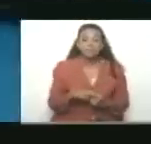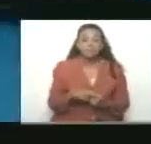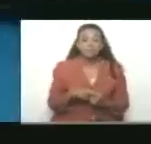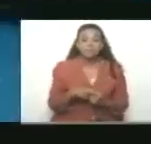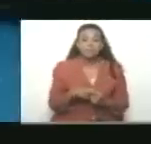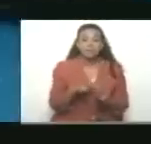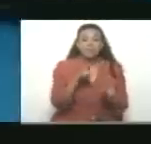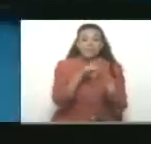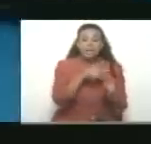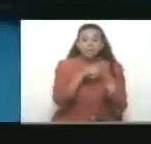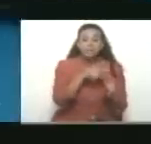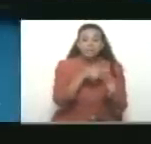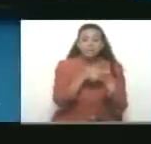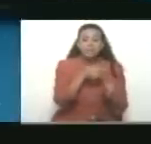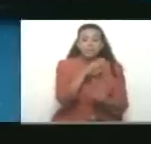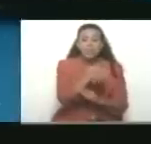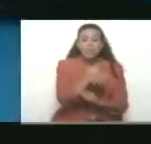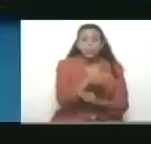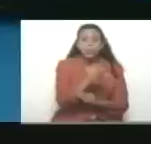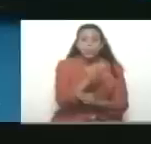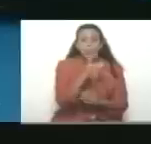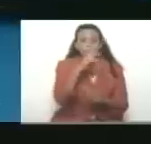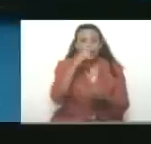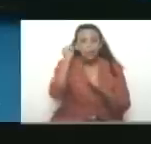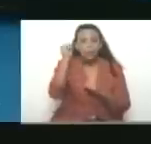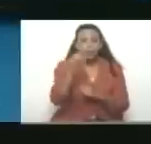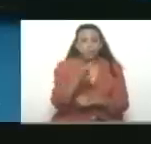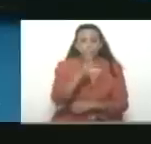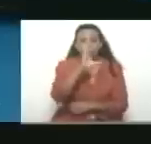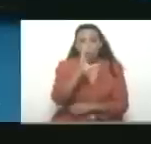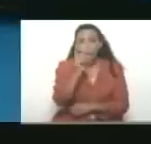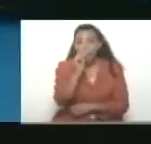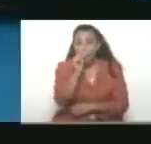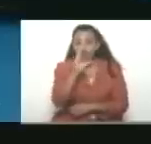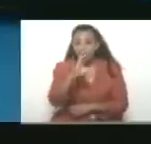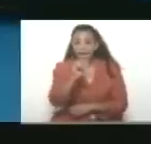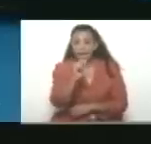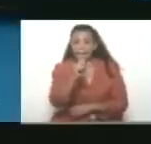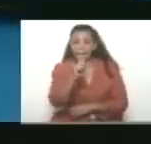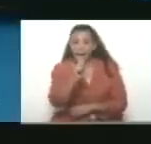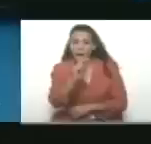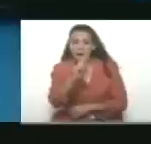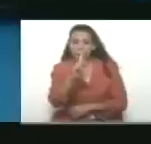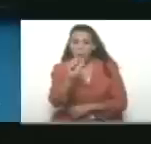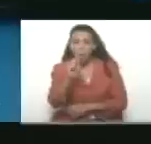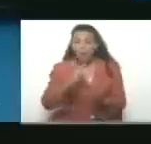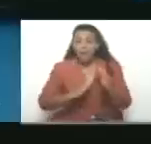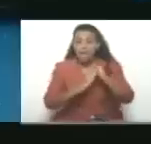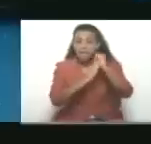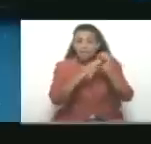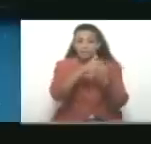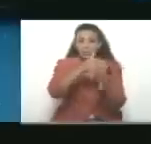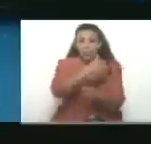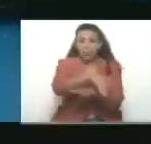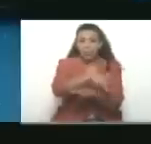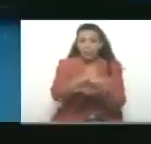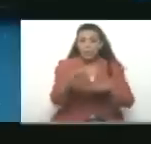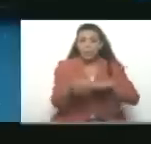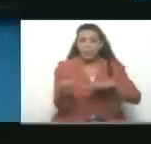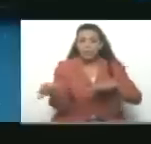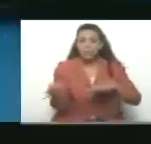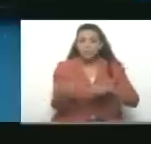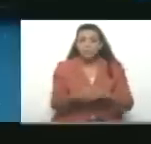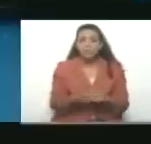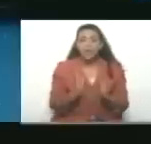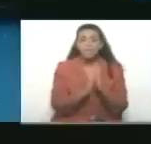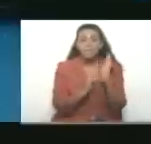edición número 12 de con maduro más donde Carlos Eduardo Barrera Maldonado líder de calle del sector Libertadores de América municipio Bolívar